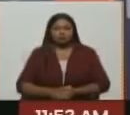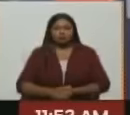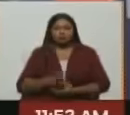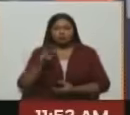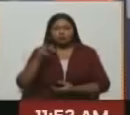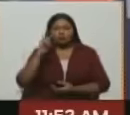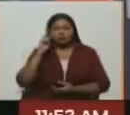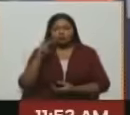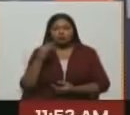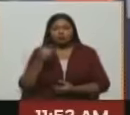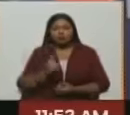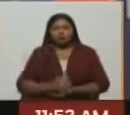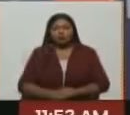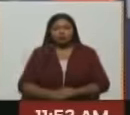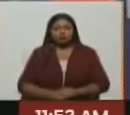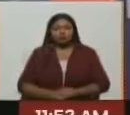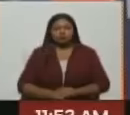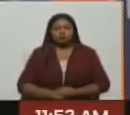años,